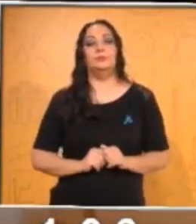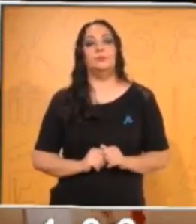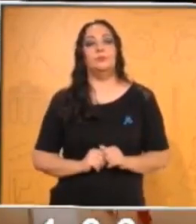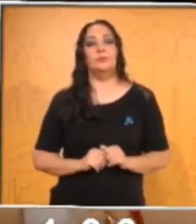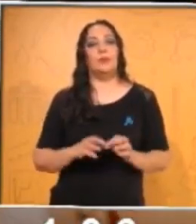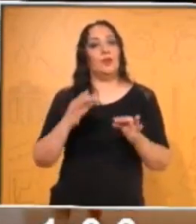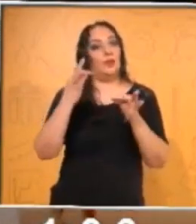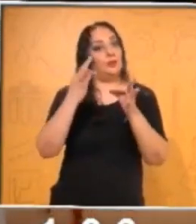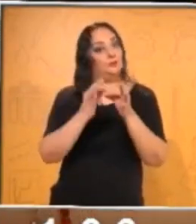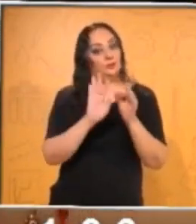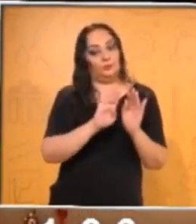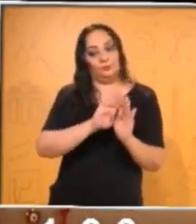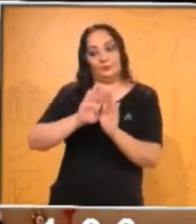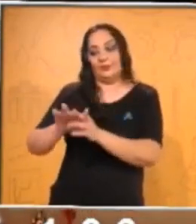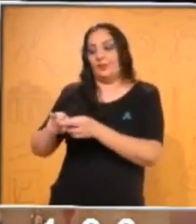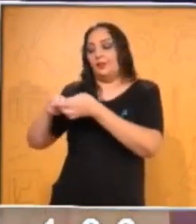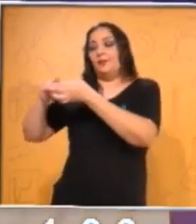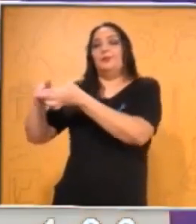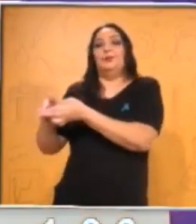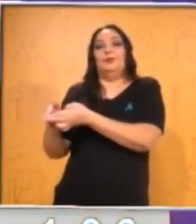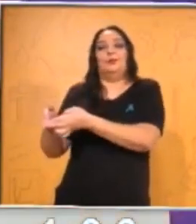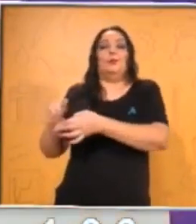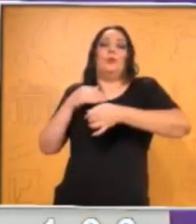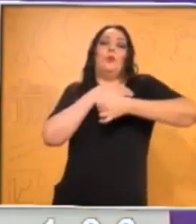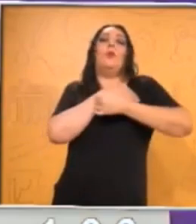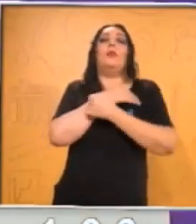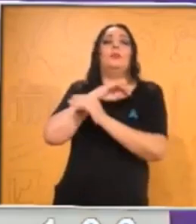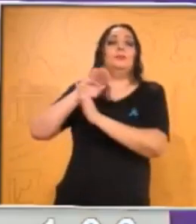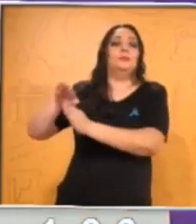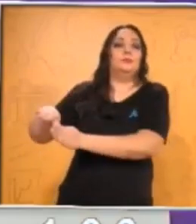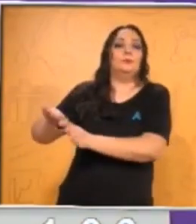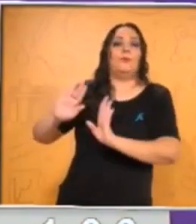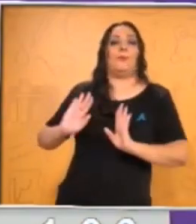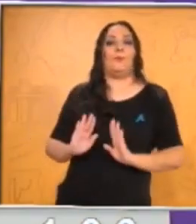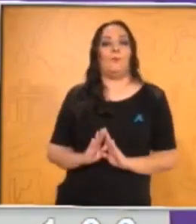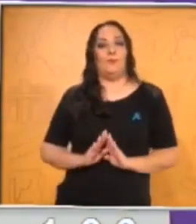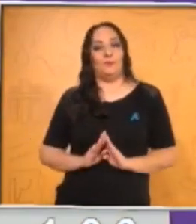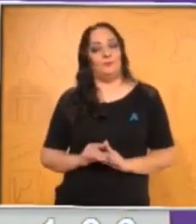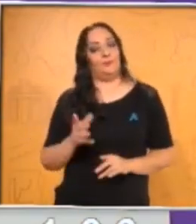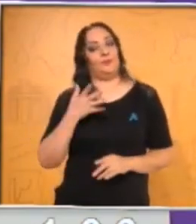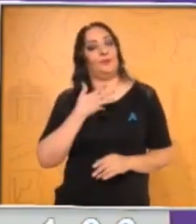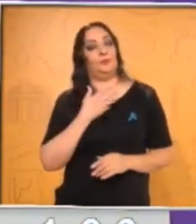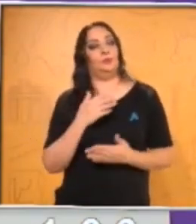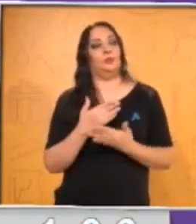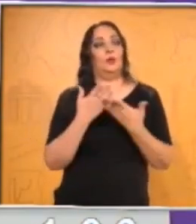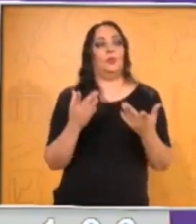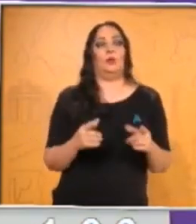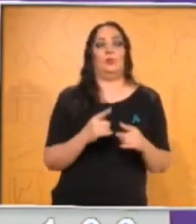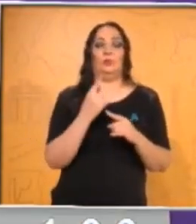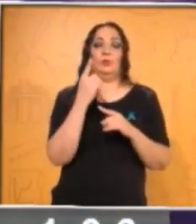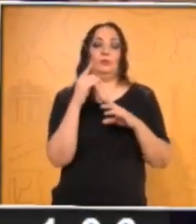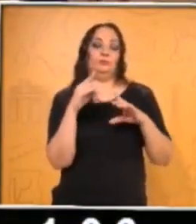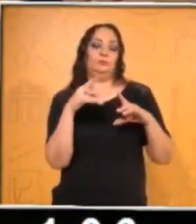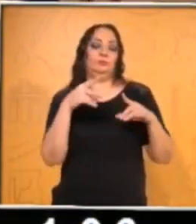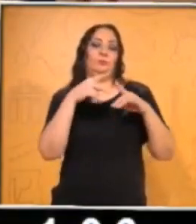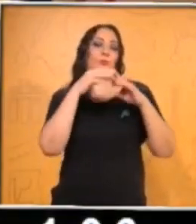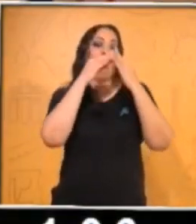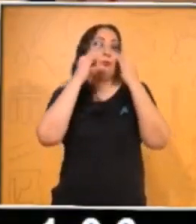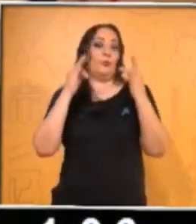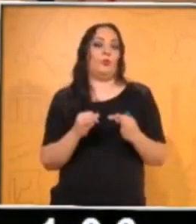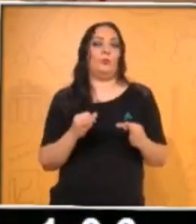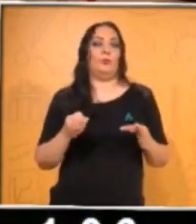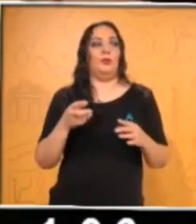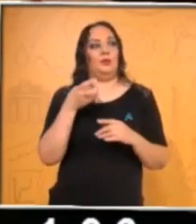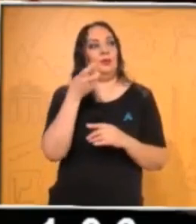¿Listo? Y lo dejamos de un lado con los triángulos que ya tenemos listos. Nos debe de quedar esta figura. Ok. Sí,